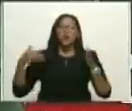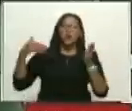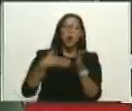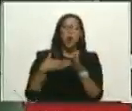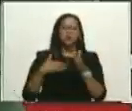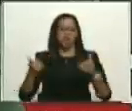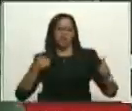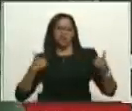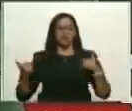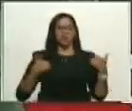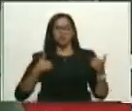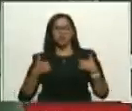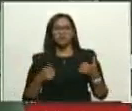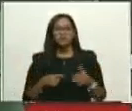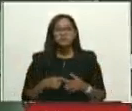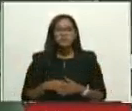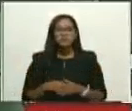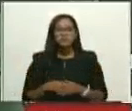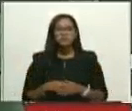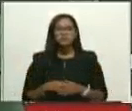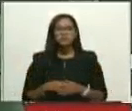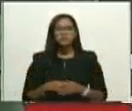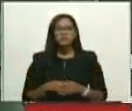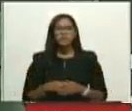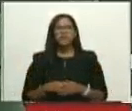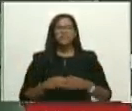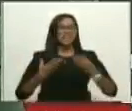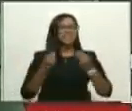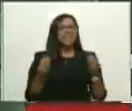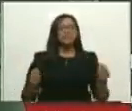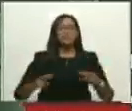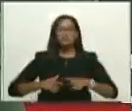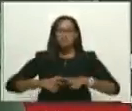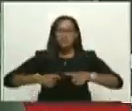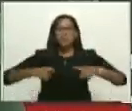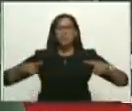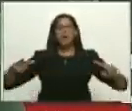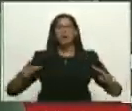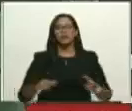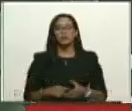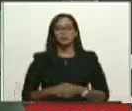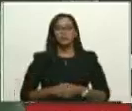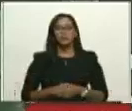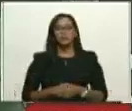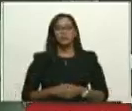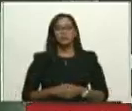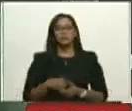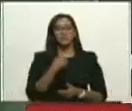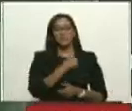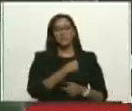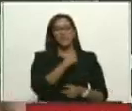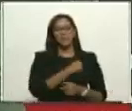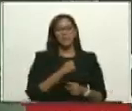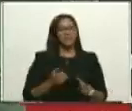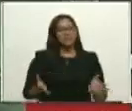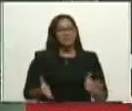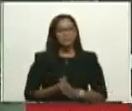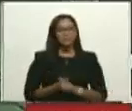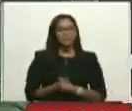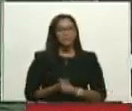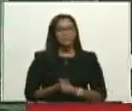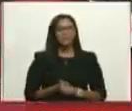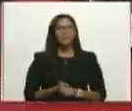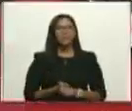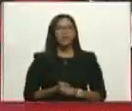individualismo que tanto se propaga, Lamentablemente, el caudillismo